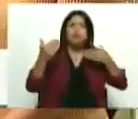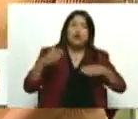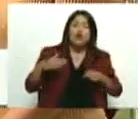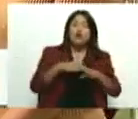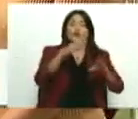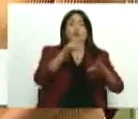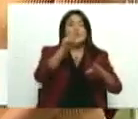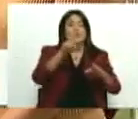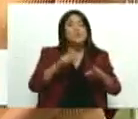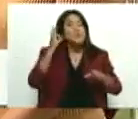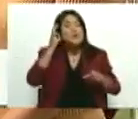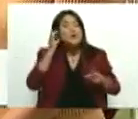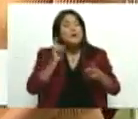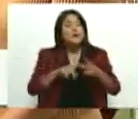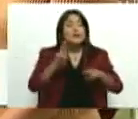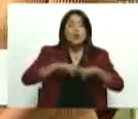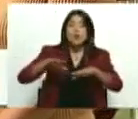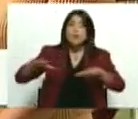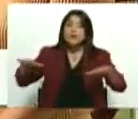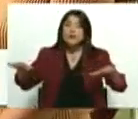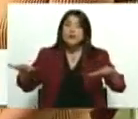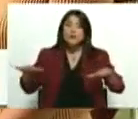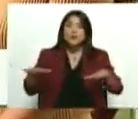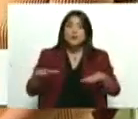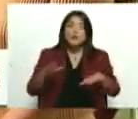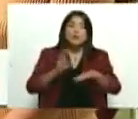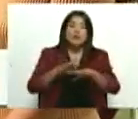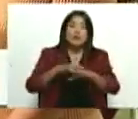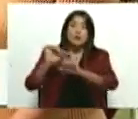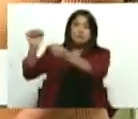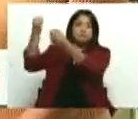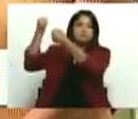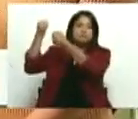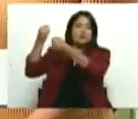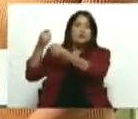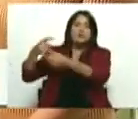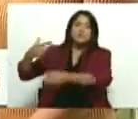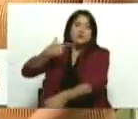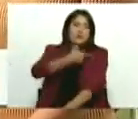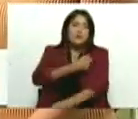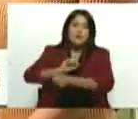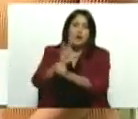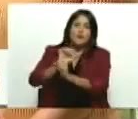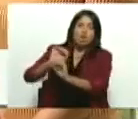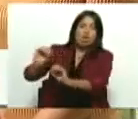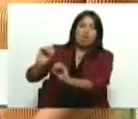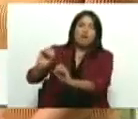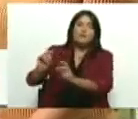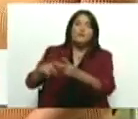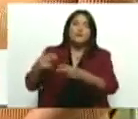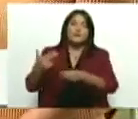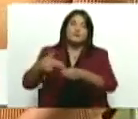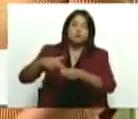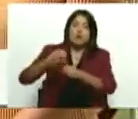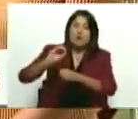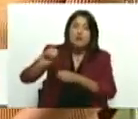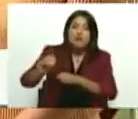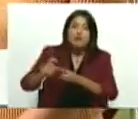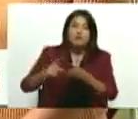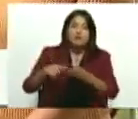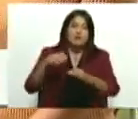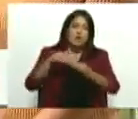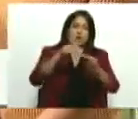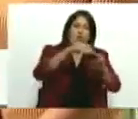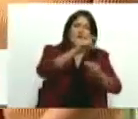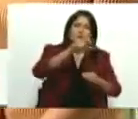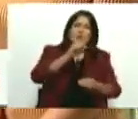contra sus niños y niñas, que impidió que llegaran las vacunas, que trató de que no llegara el combustible para el pueblo de Venezuela, que se ensañó con nuestros abuelos y nuestras